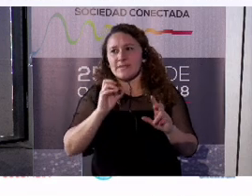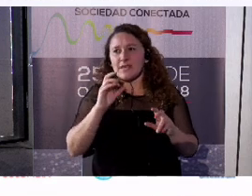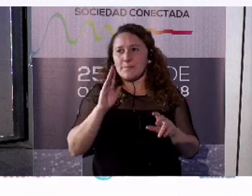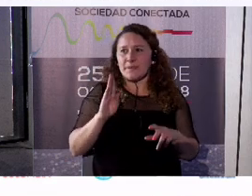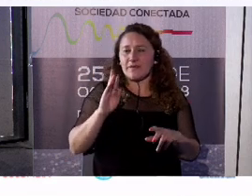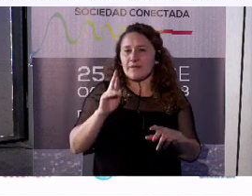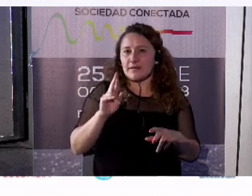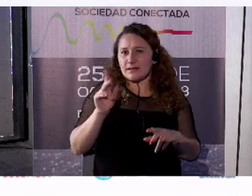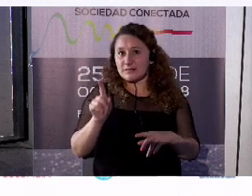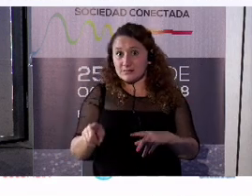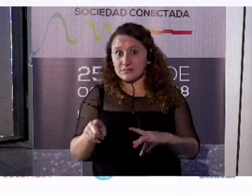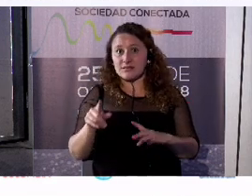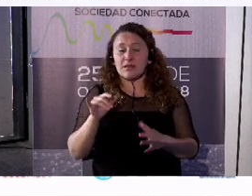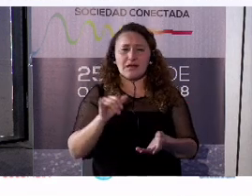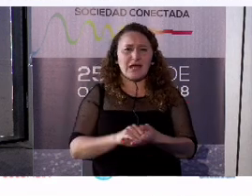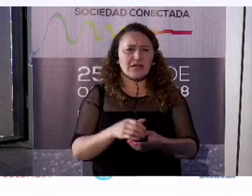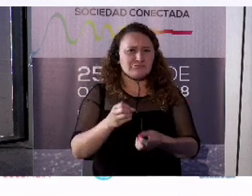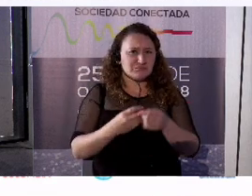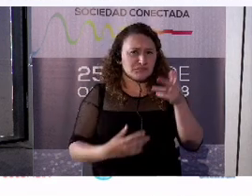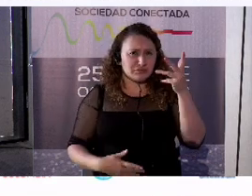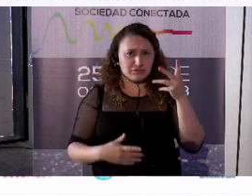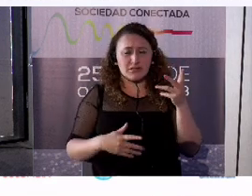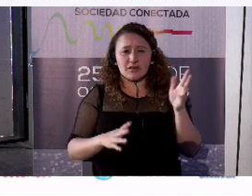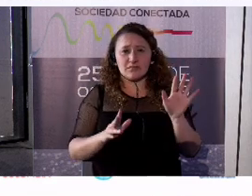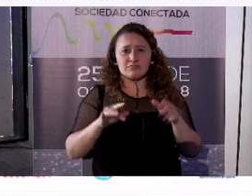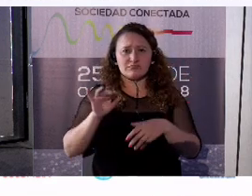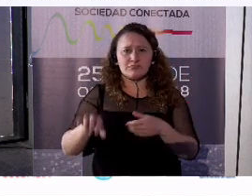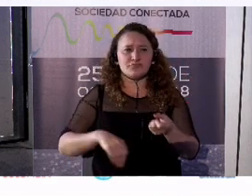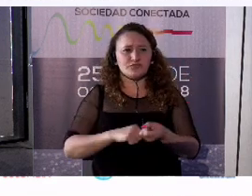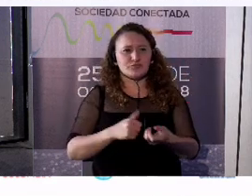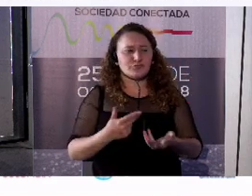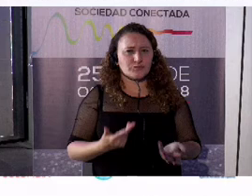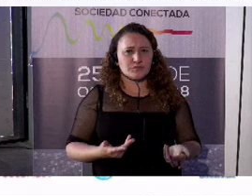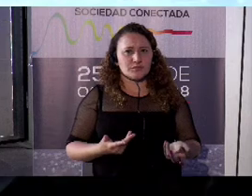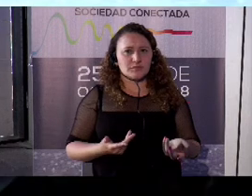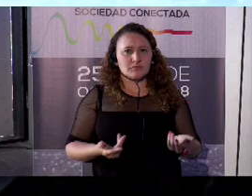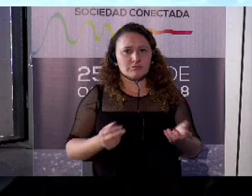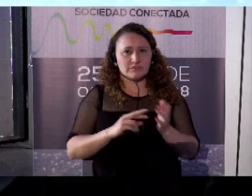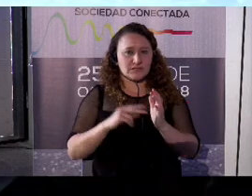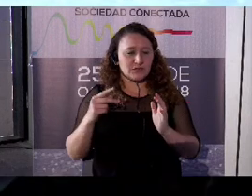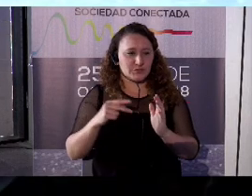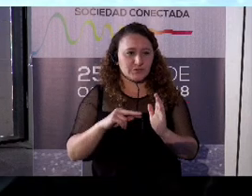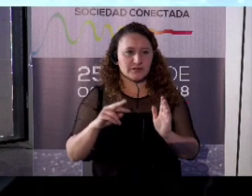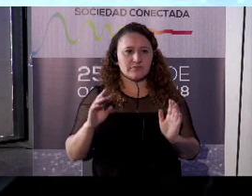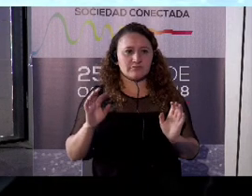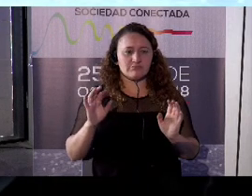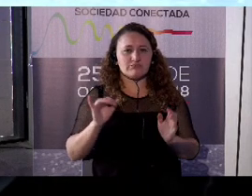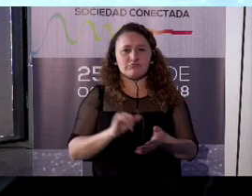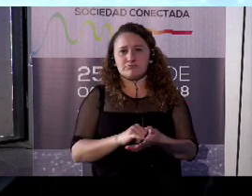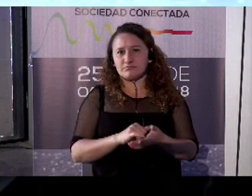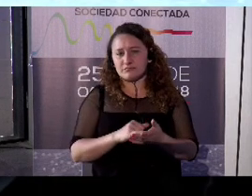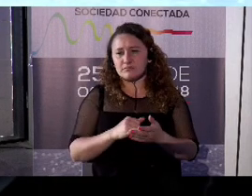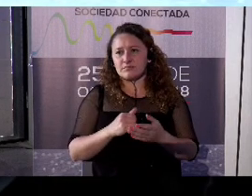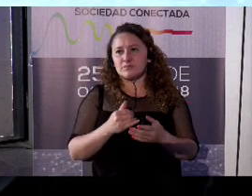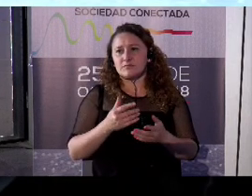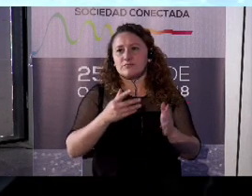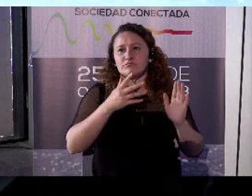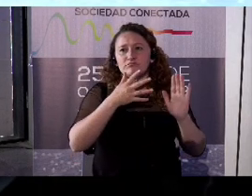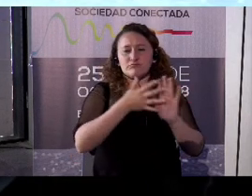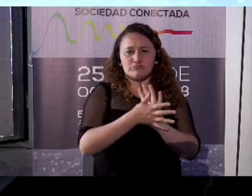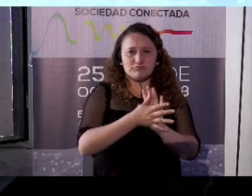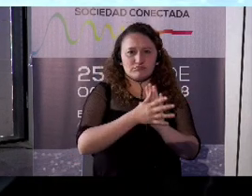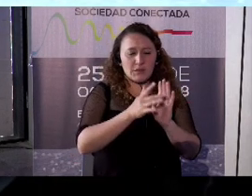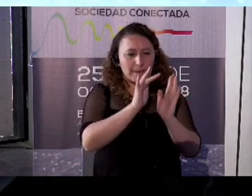cbrs y todos esos serán apoyados con tecnologías como las bases de datos de